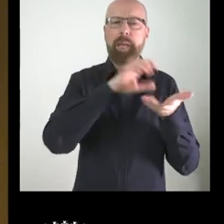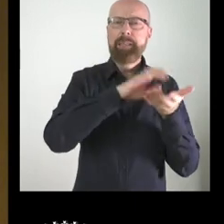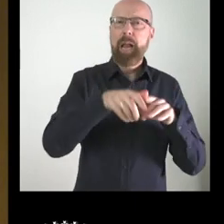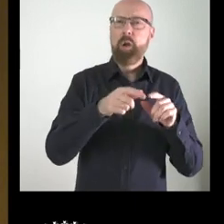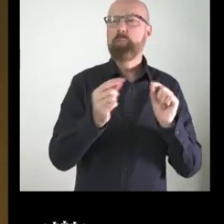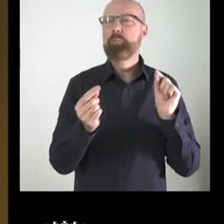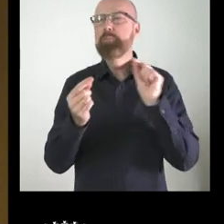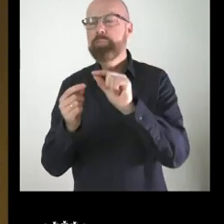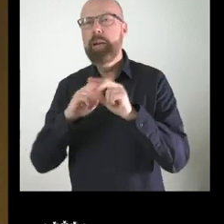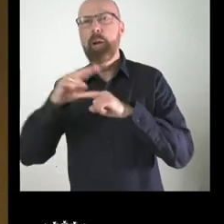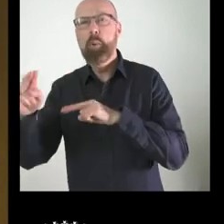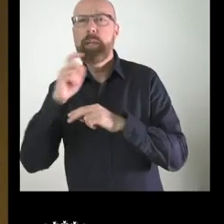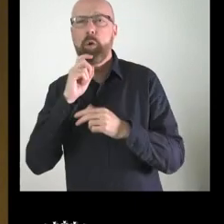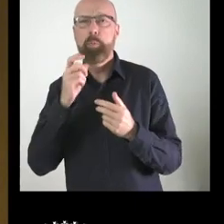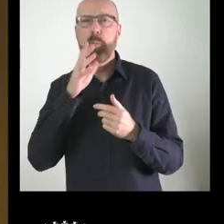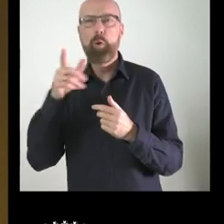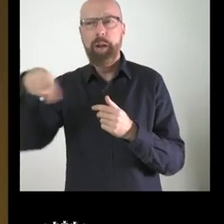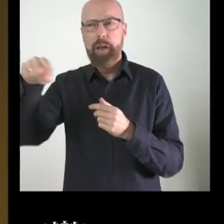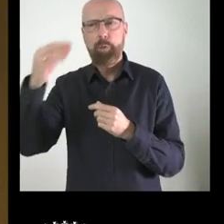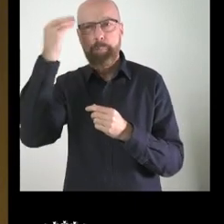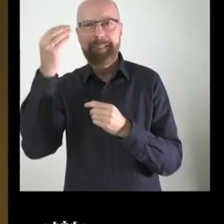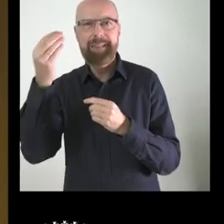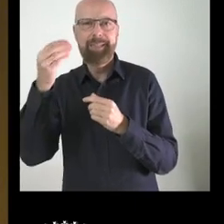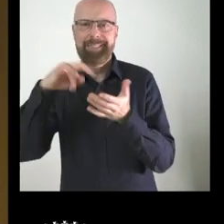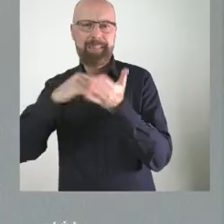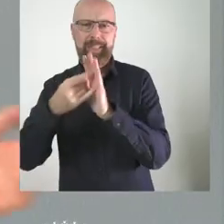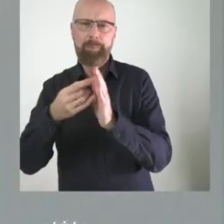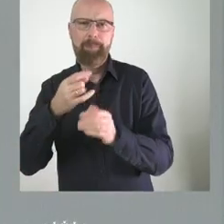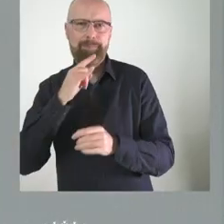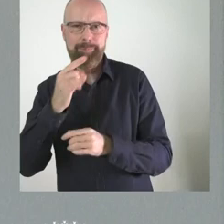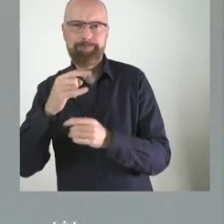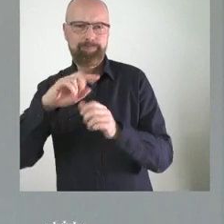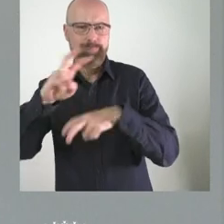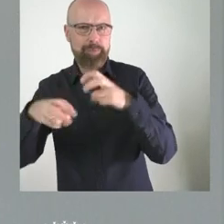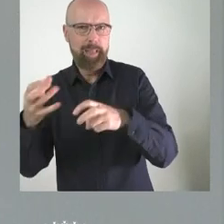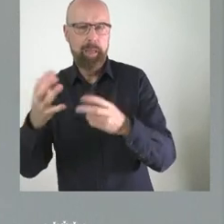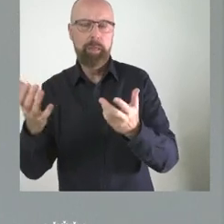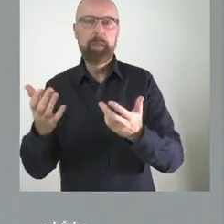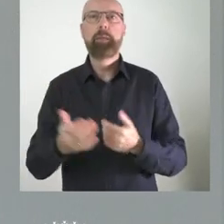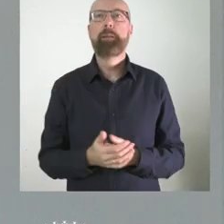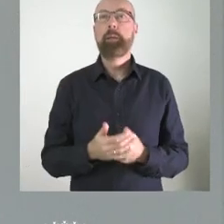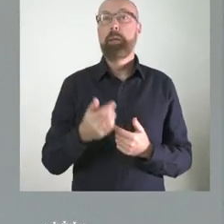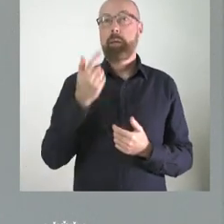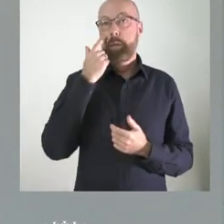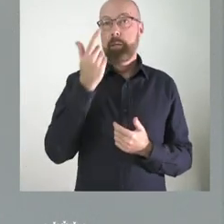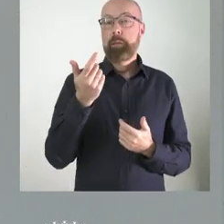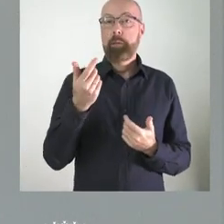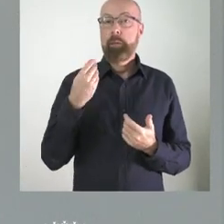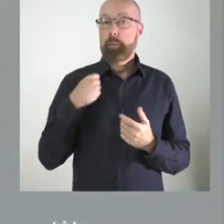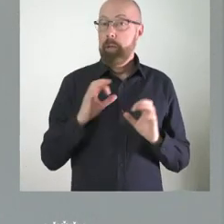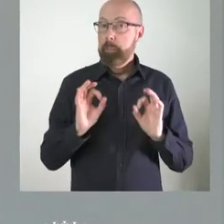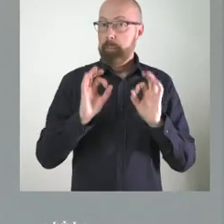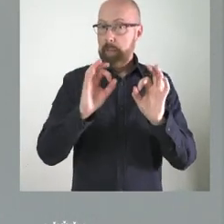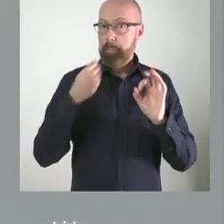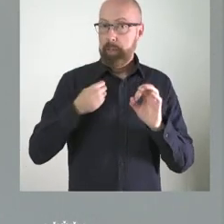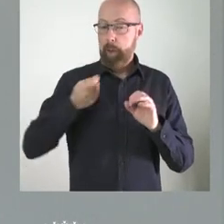esa inviabilidad que ellos plantean a muy corto plazo Es verdad que hay una carencia de profesionales sanitarios especialmente en el ámbito